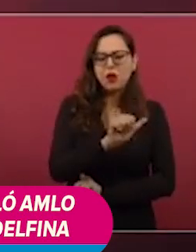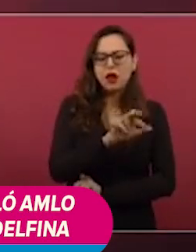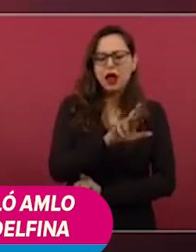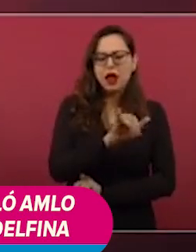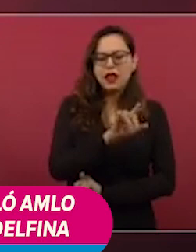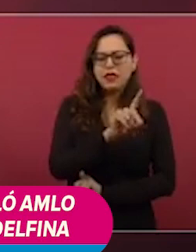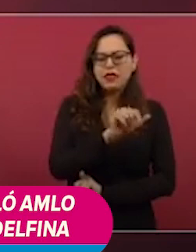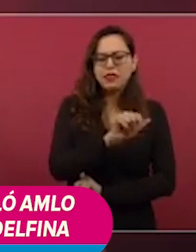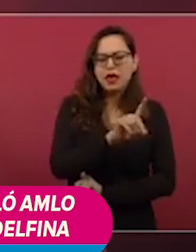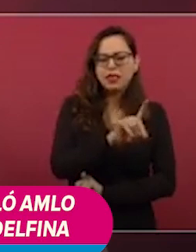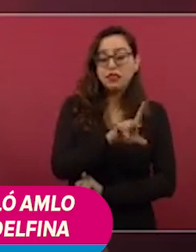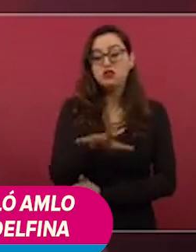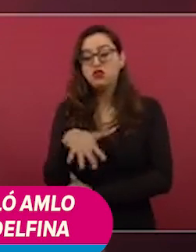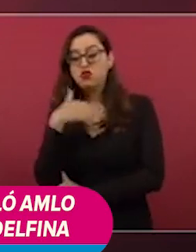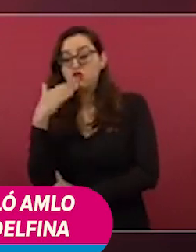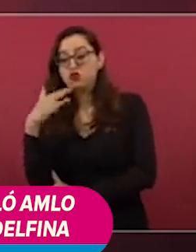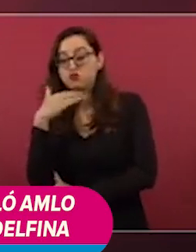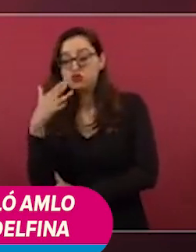un recurso